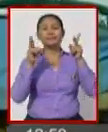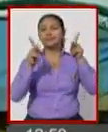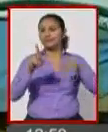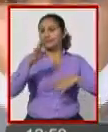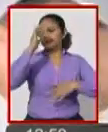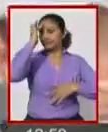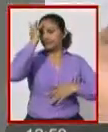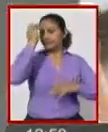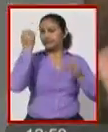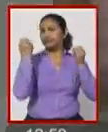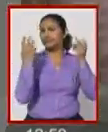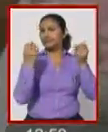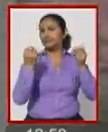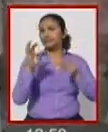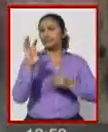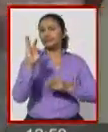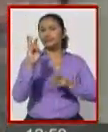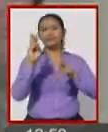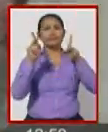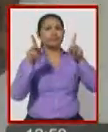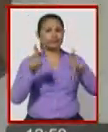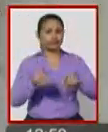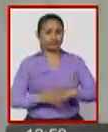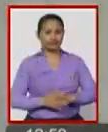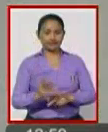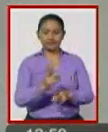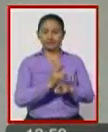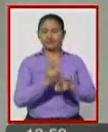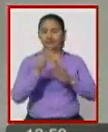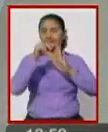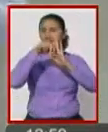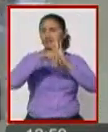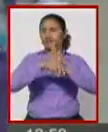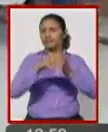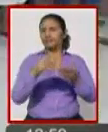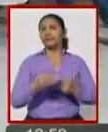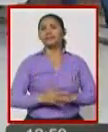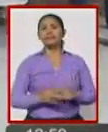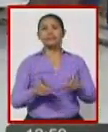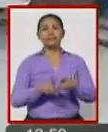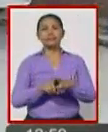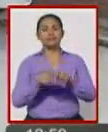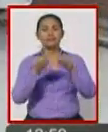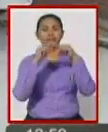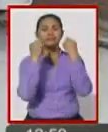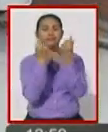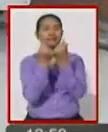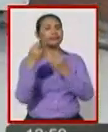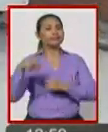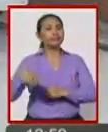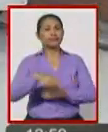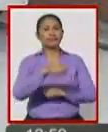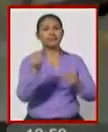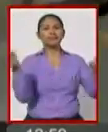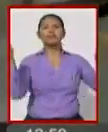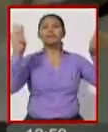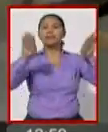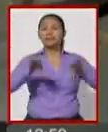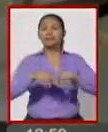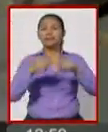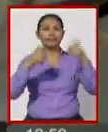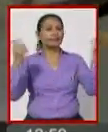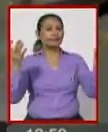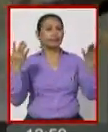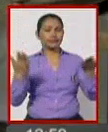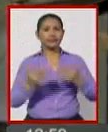internación en estado de gravedad a 6 personas que están en cuidados intensivos. Asimismo, brigadas han viajado hasta Valle Grande,